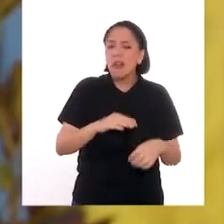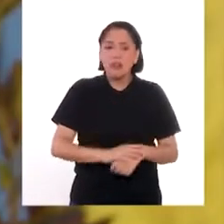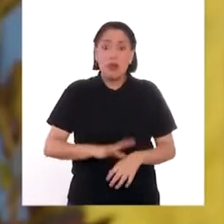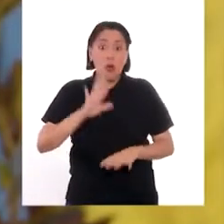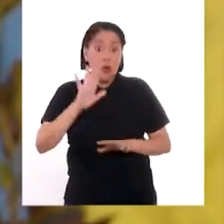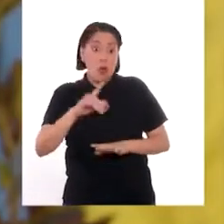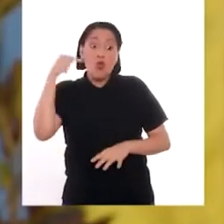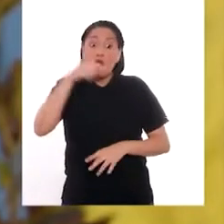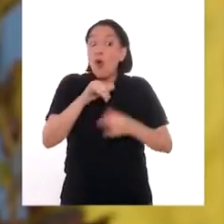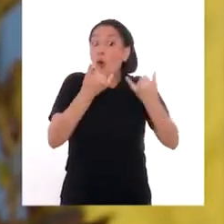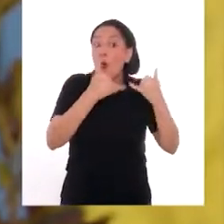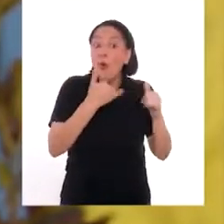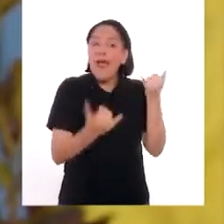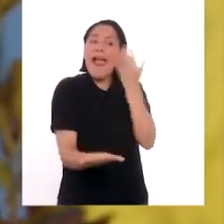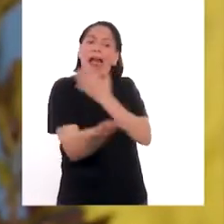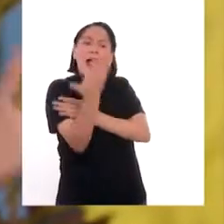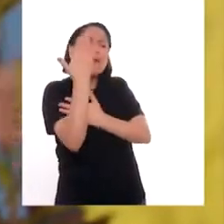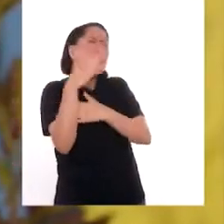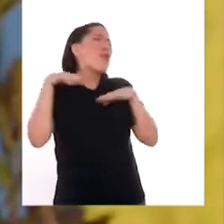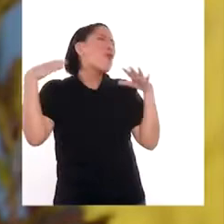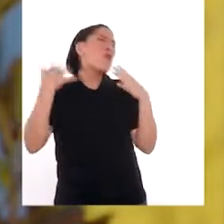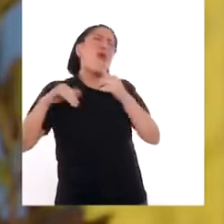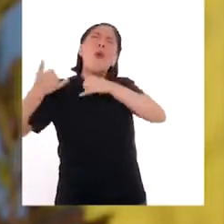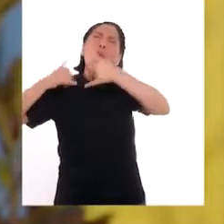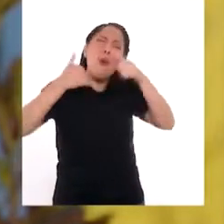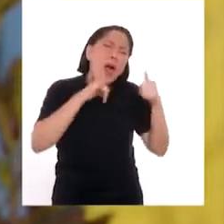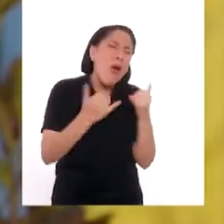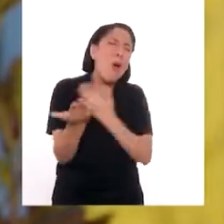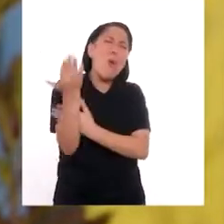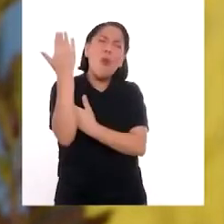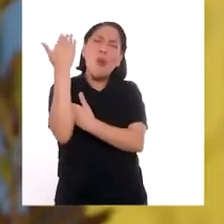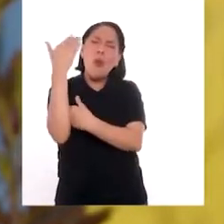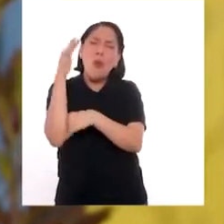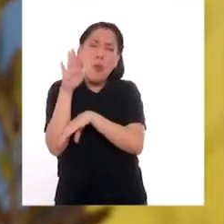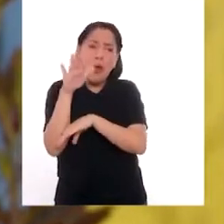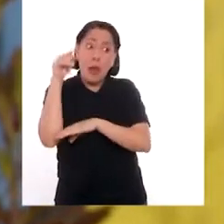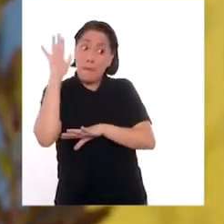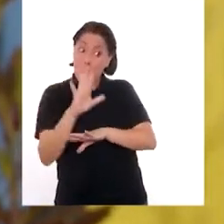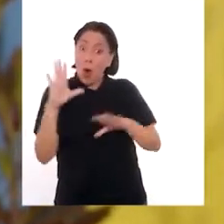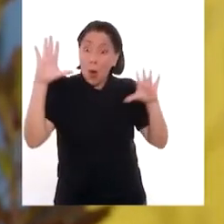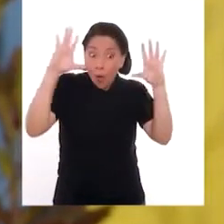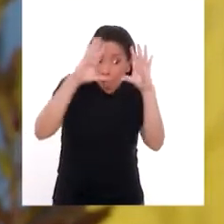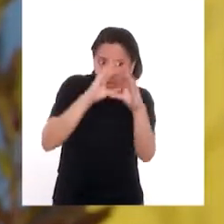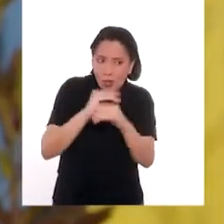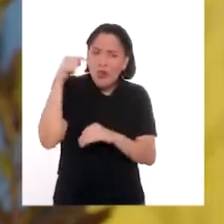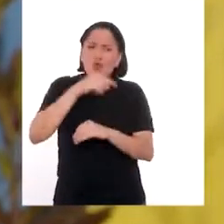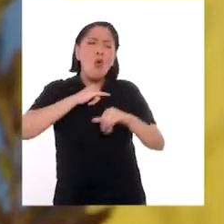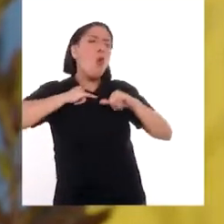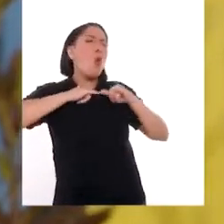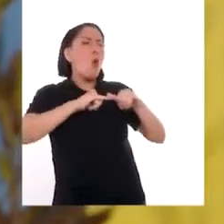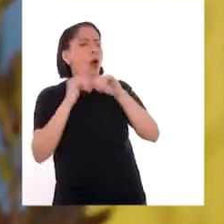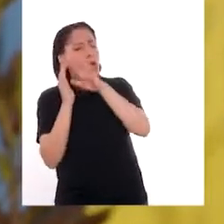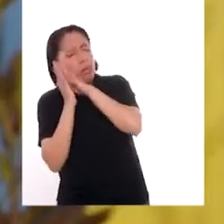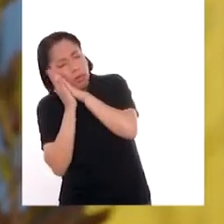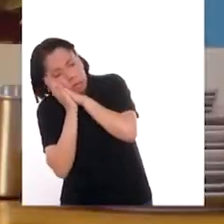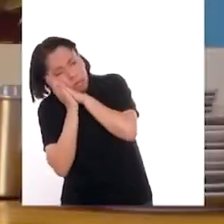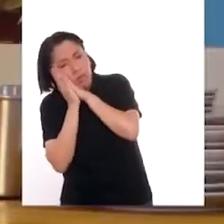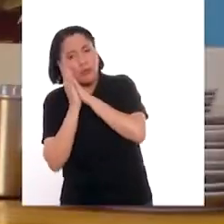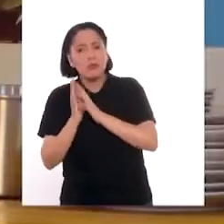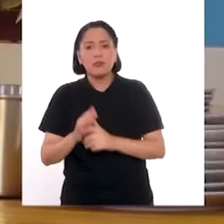¿Cuál? ¿Por qué no juegas de día todo lo que quieras y descansas como nosotros en la noche?